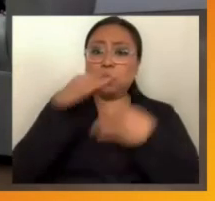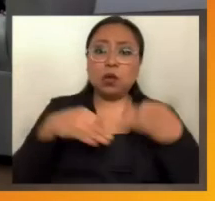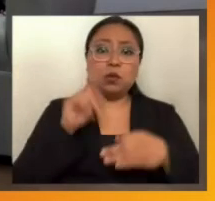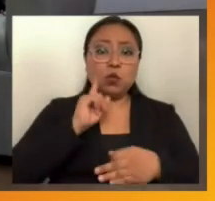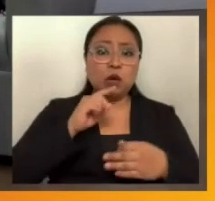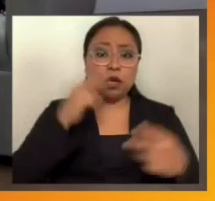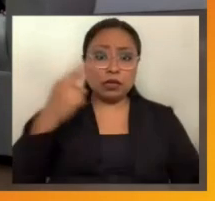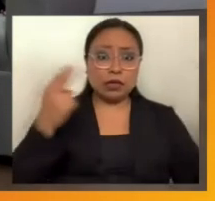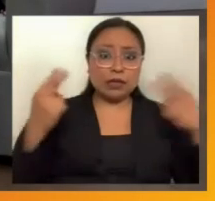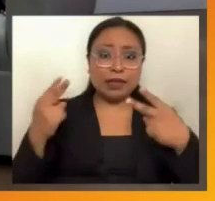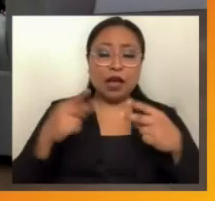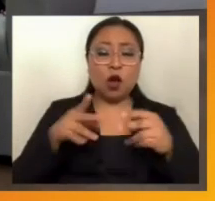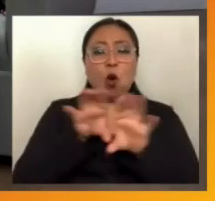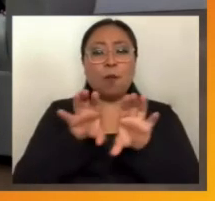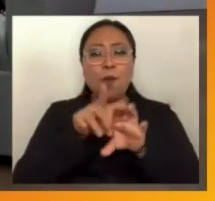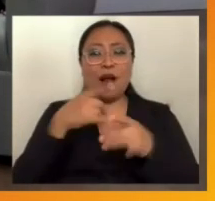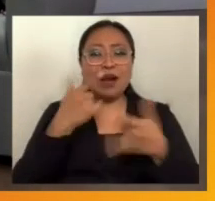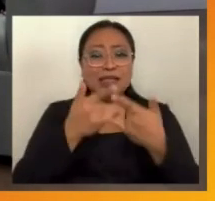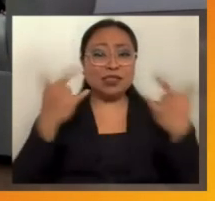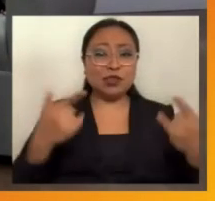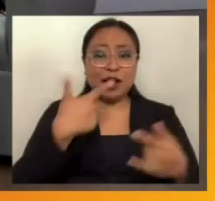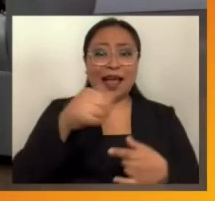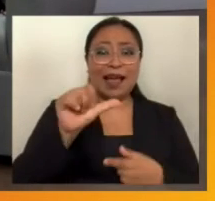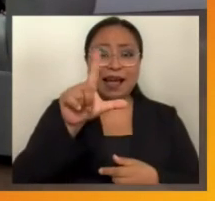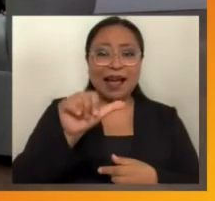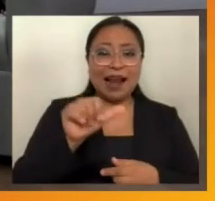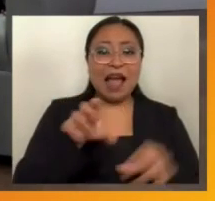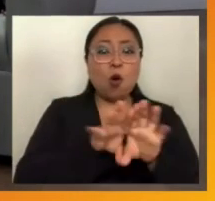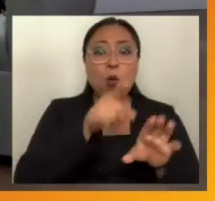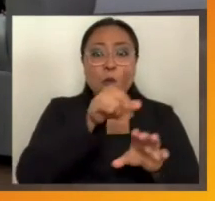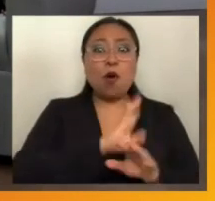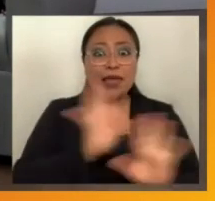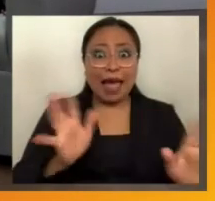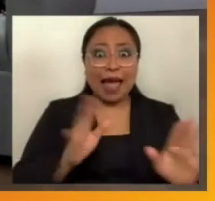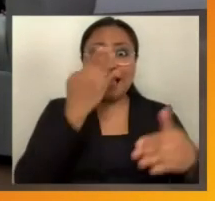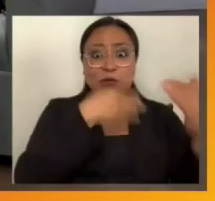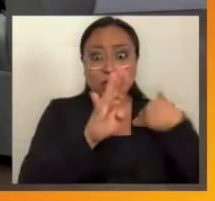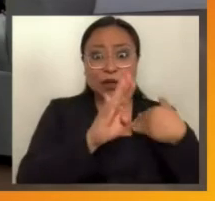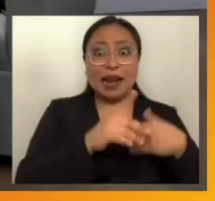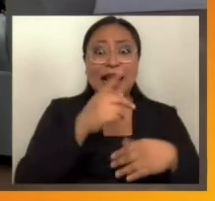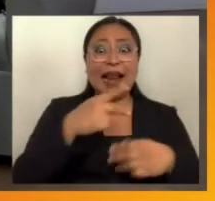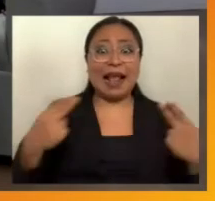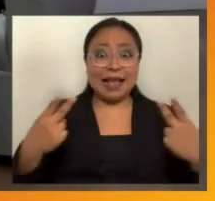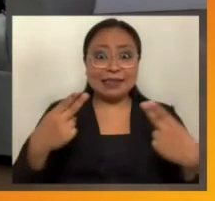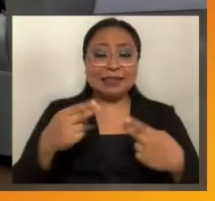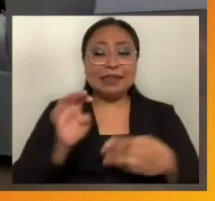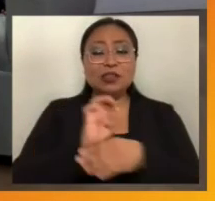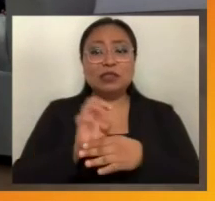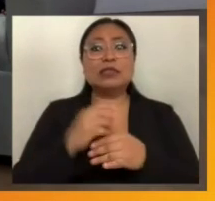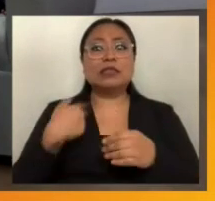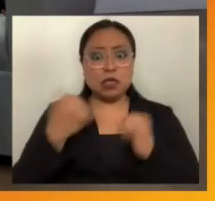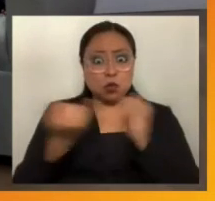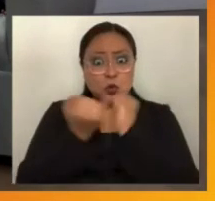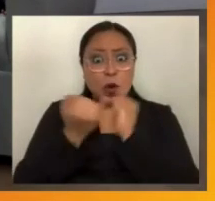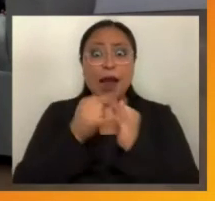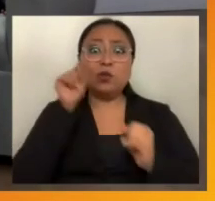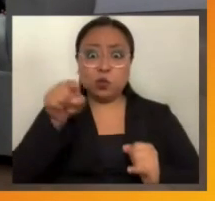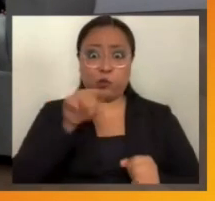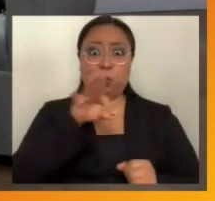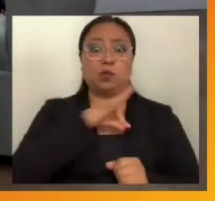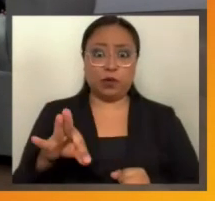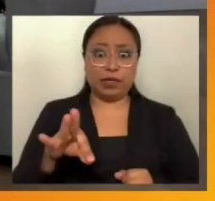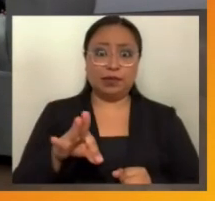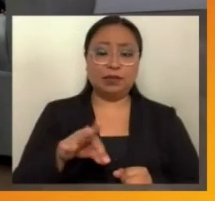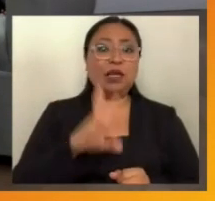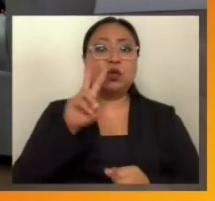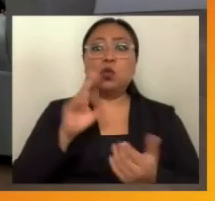se inspiren en esto y digan, pues si ellas lo superaron, nosotros también podemos. Y no nada más es el tema médico,